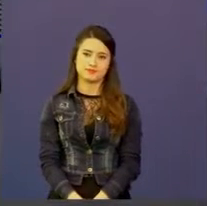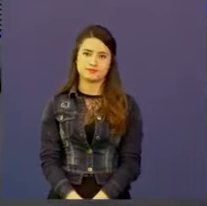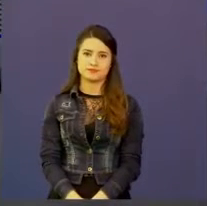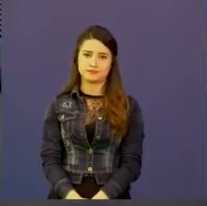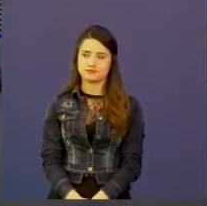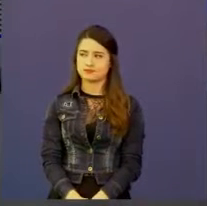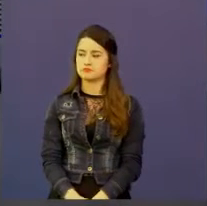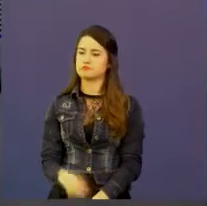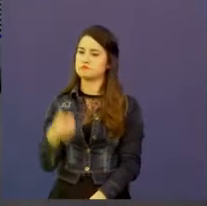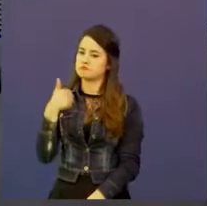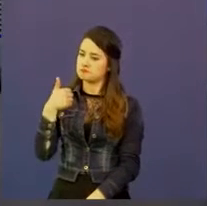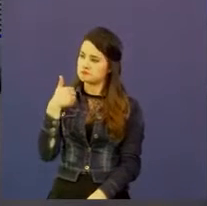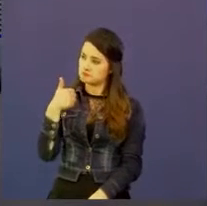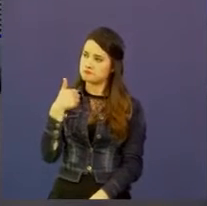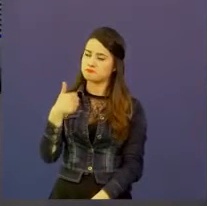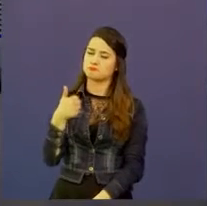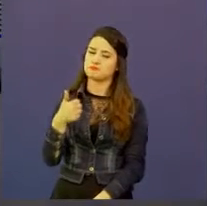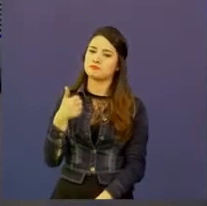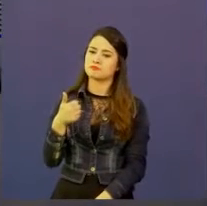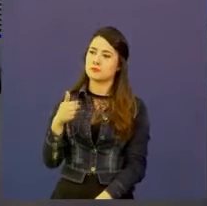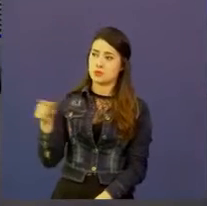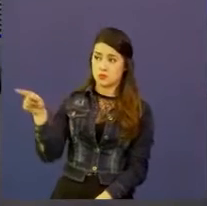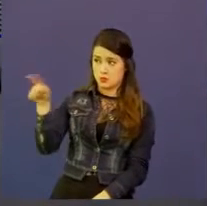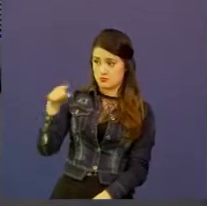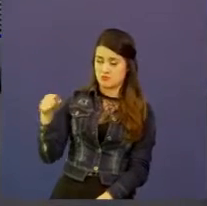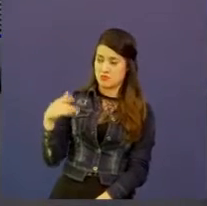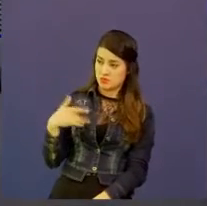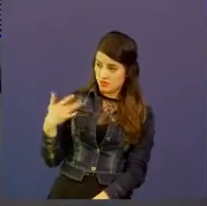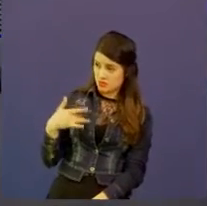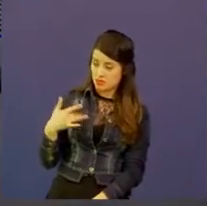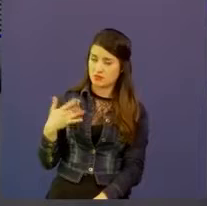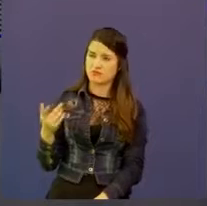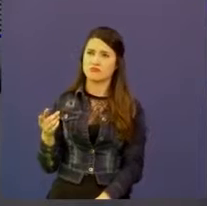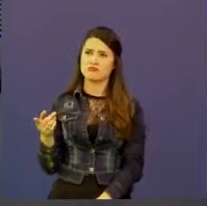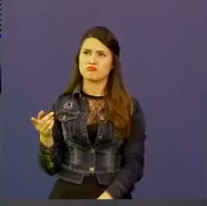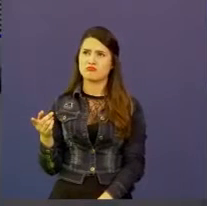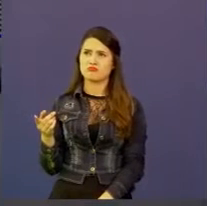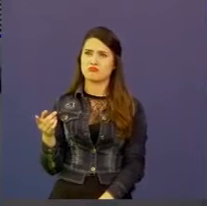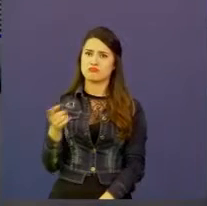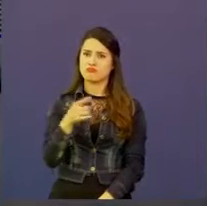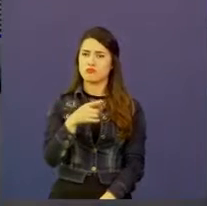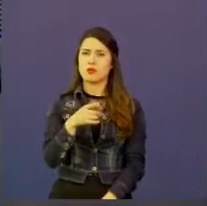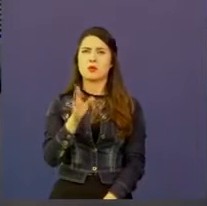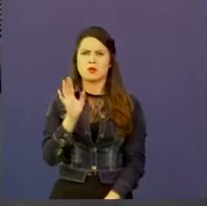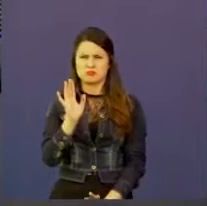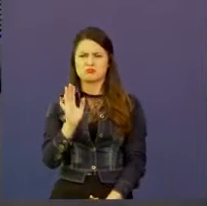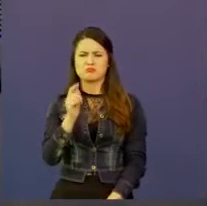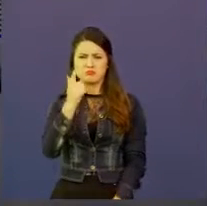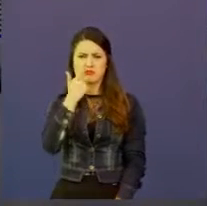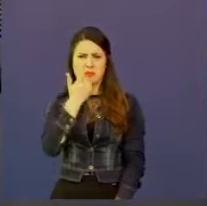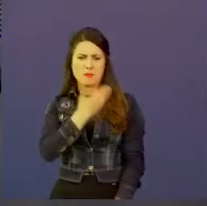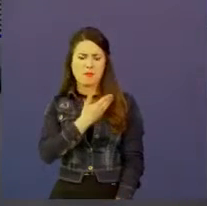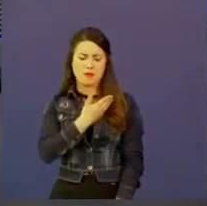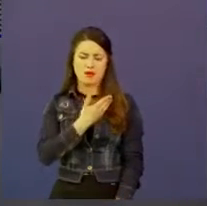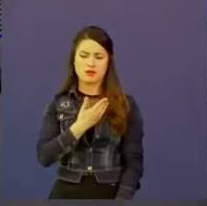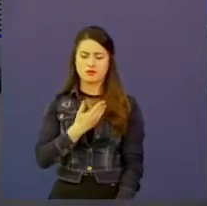¿Sienten ustedes, existe la sensación de que los padres pueden sentir que pierden algo de